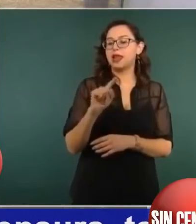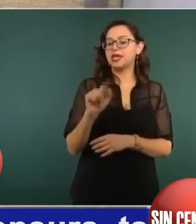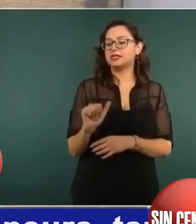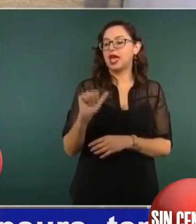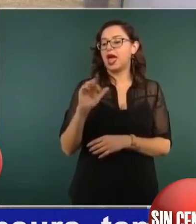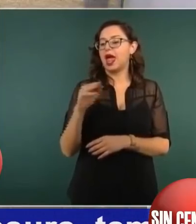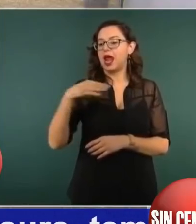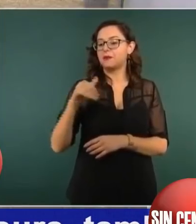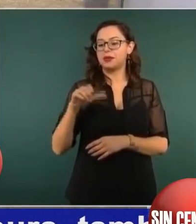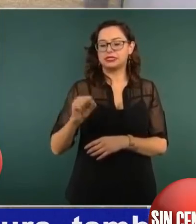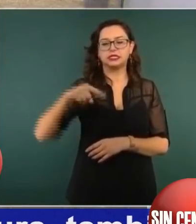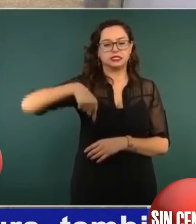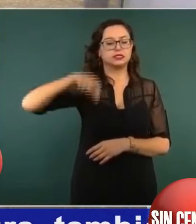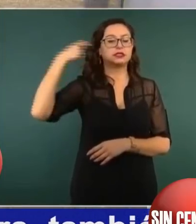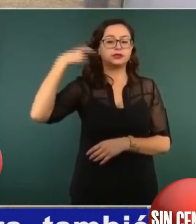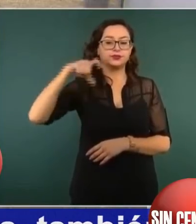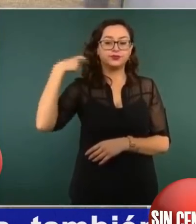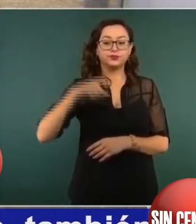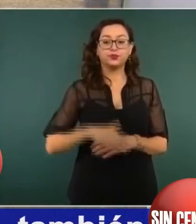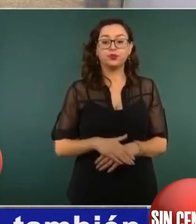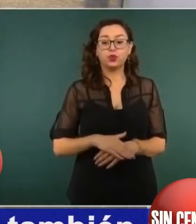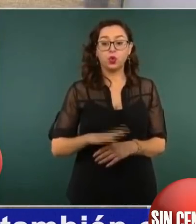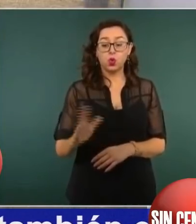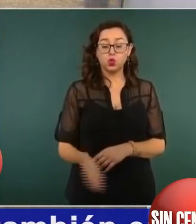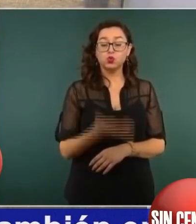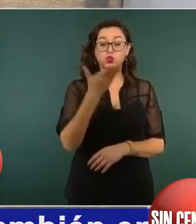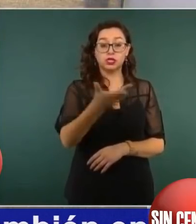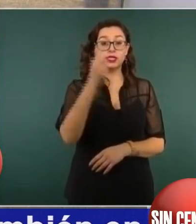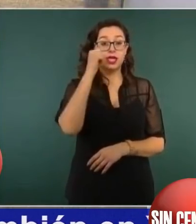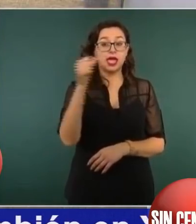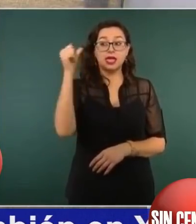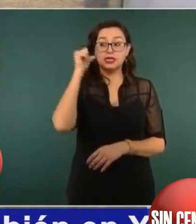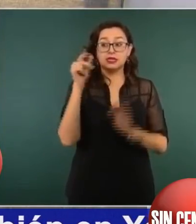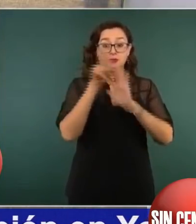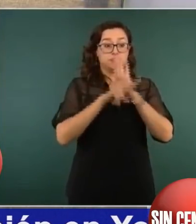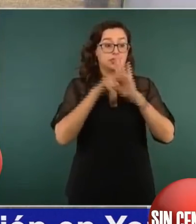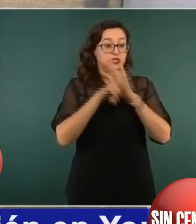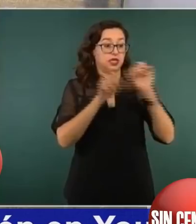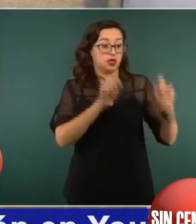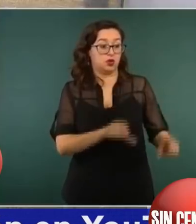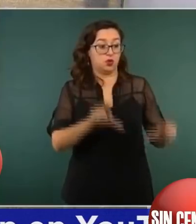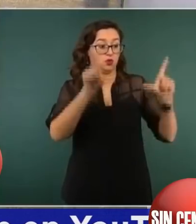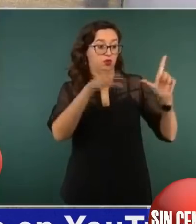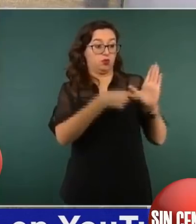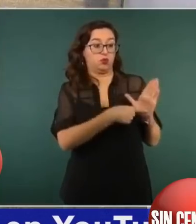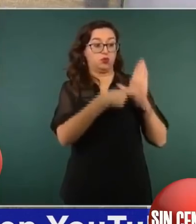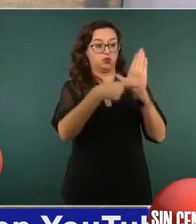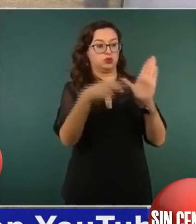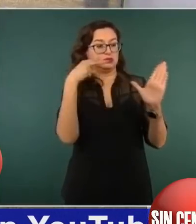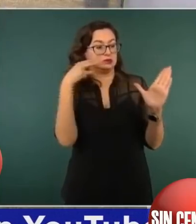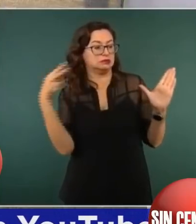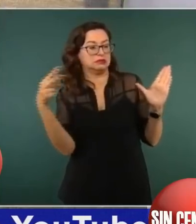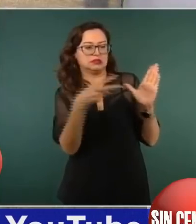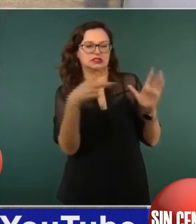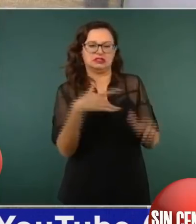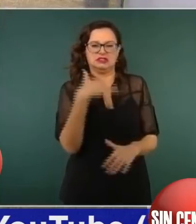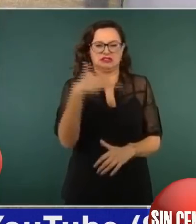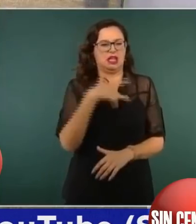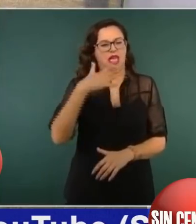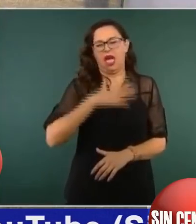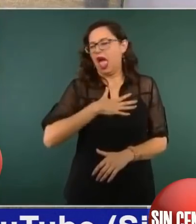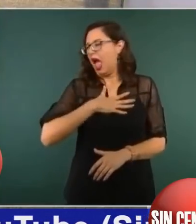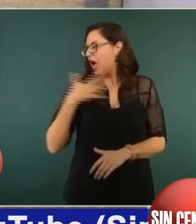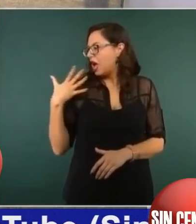video y se refirió a la inmundicia que se advierte en esta entrega de dinero, en esta